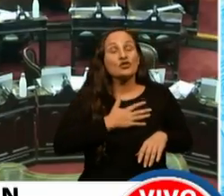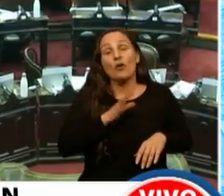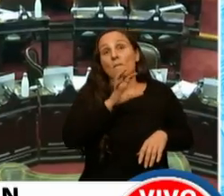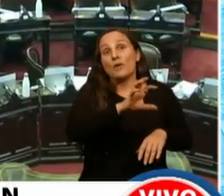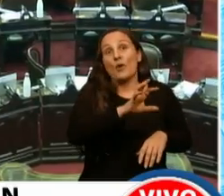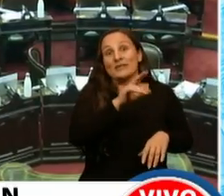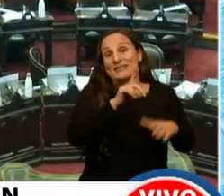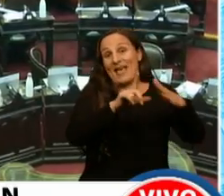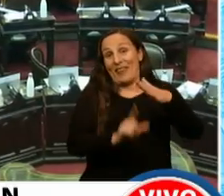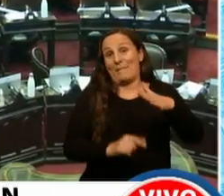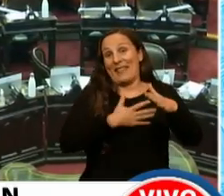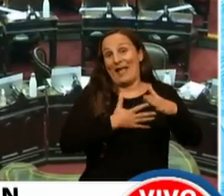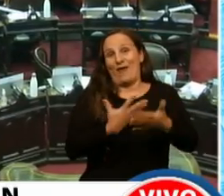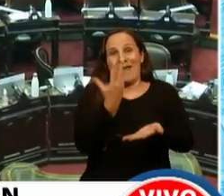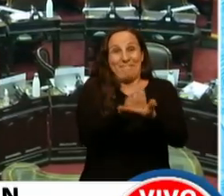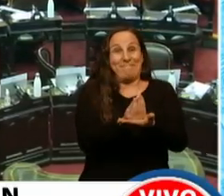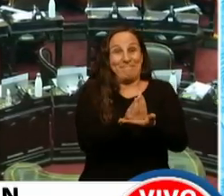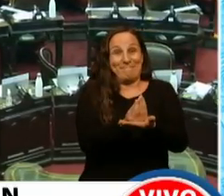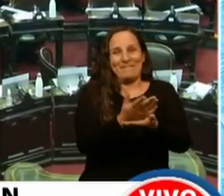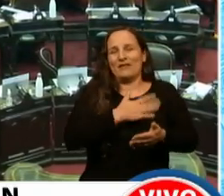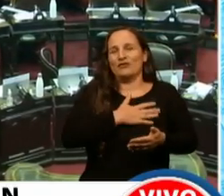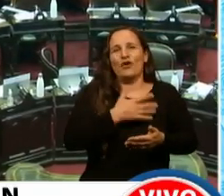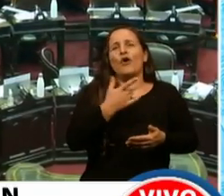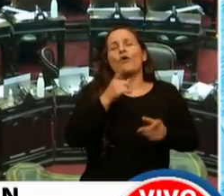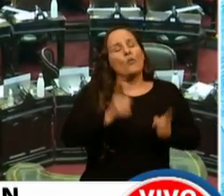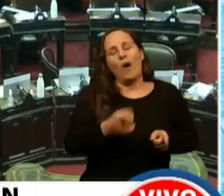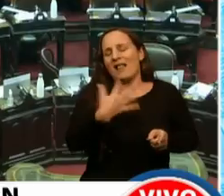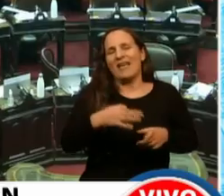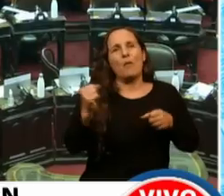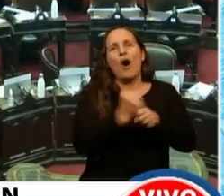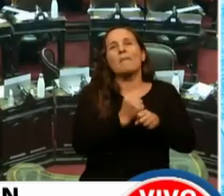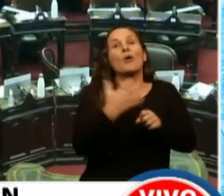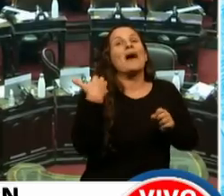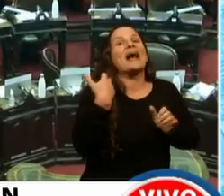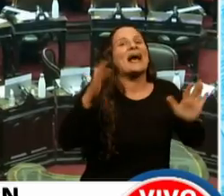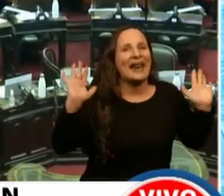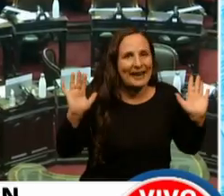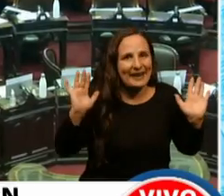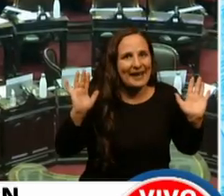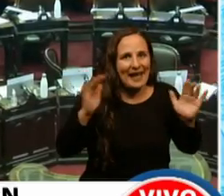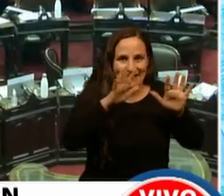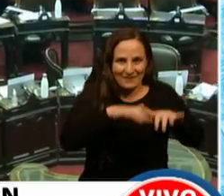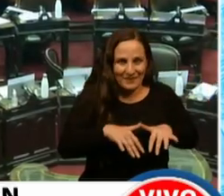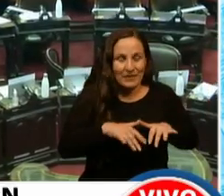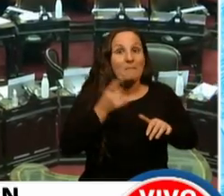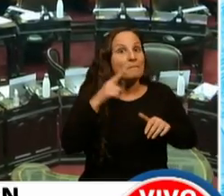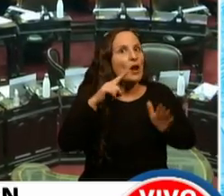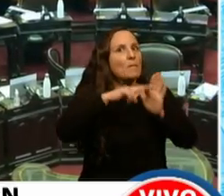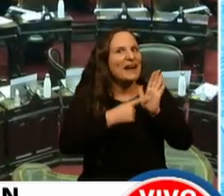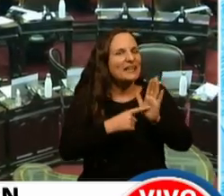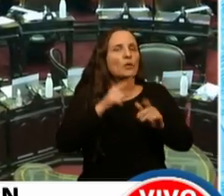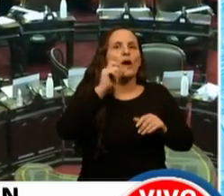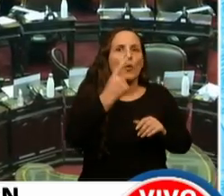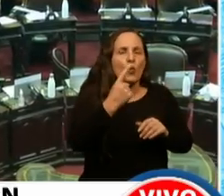provincia patagónica no puedo pero que aprobar este proyecto en general como así también en particular los artículos